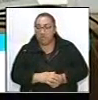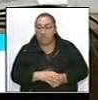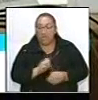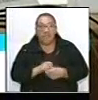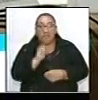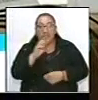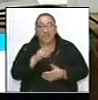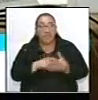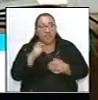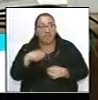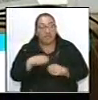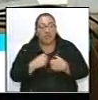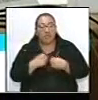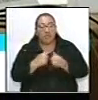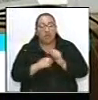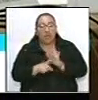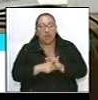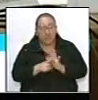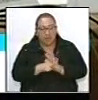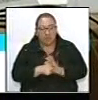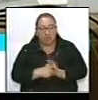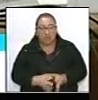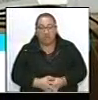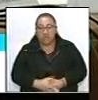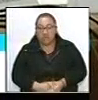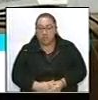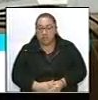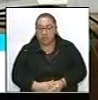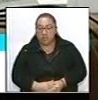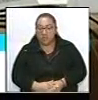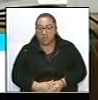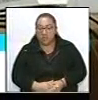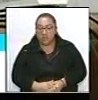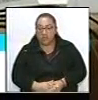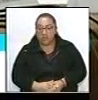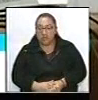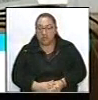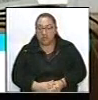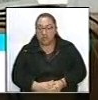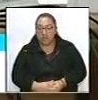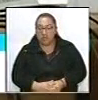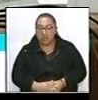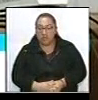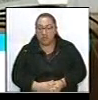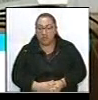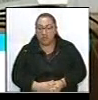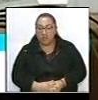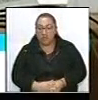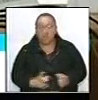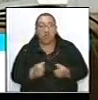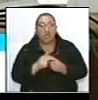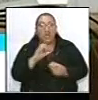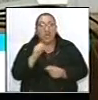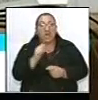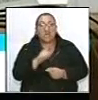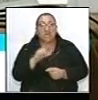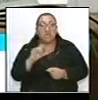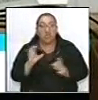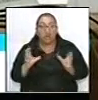es necesario contar con una ley del serenazgo. Y cuando el congresista del Castillo asumió este